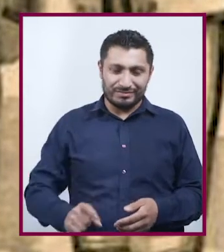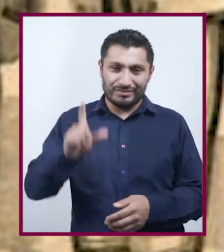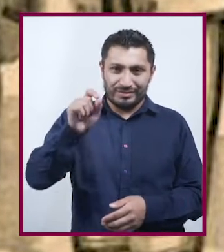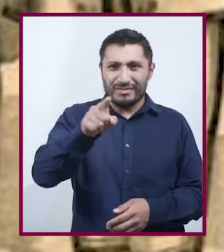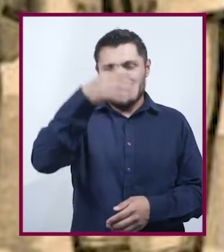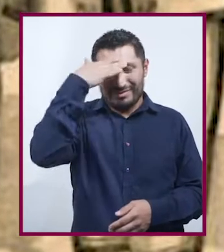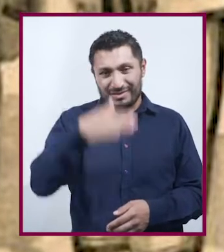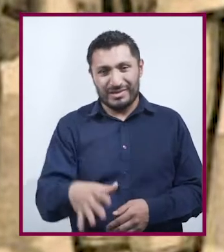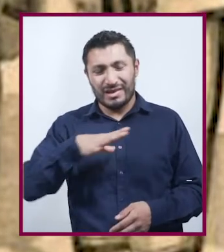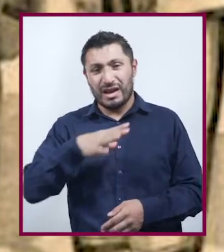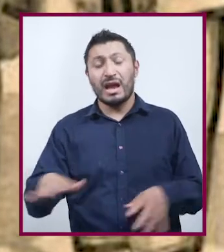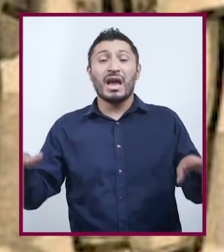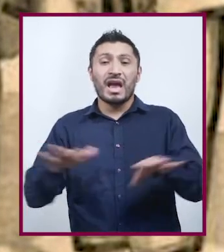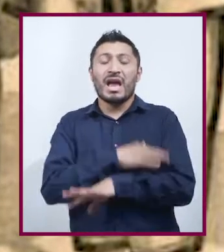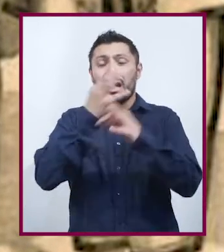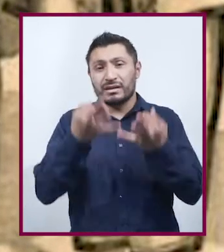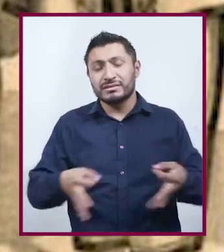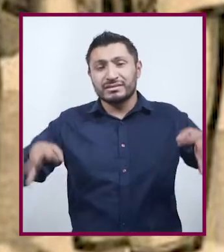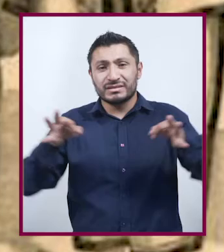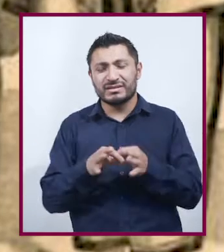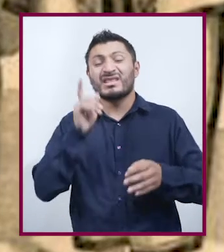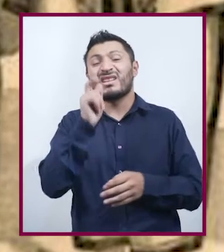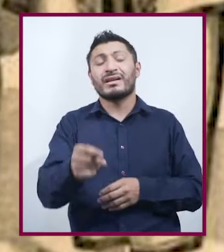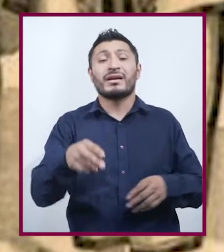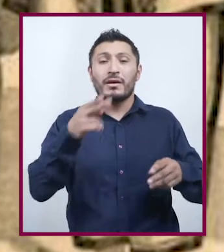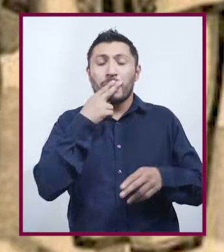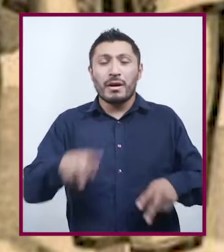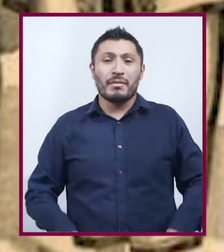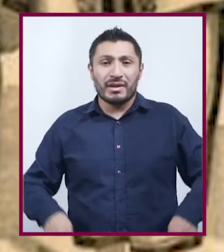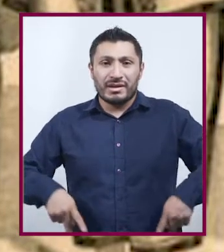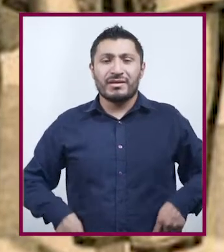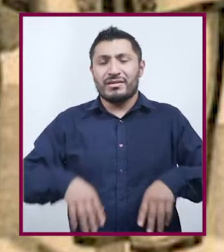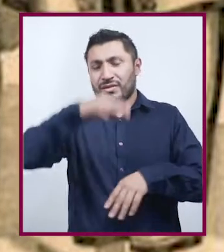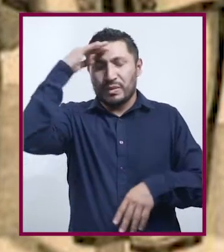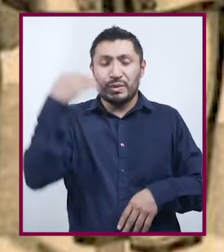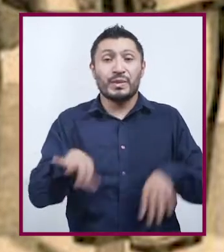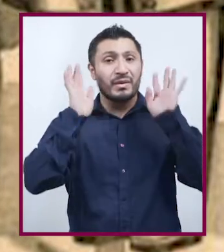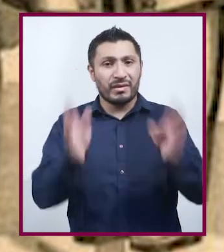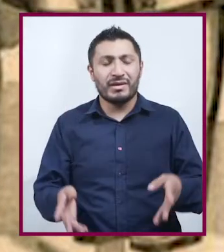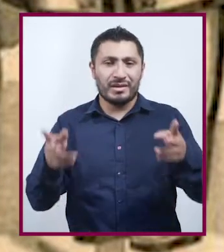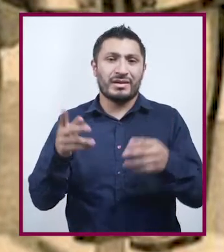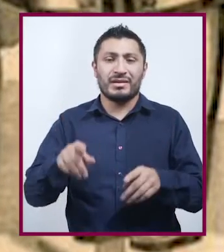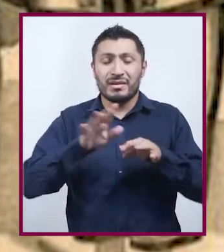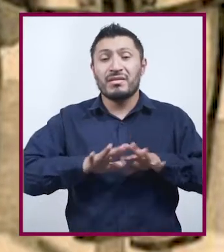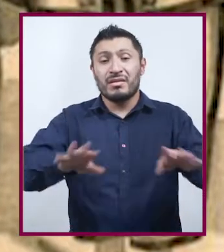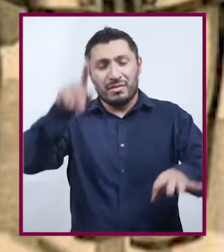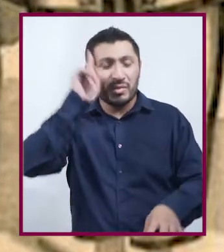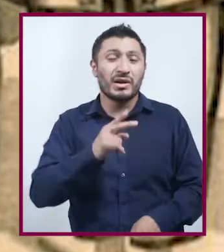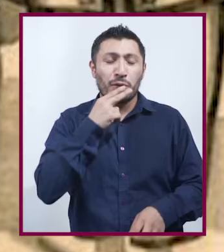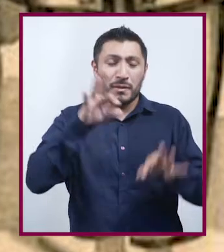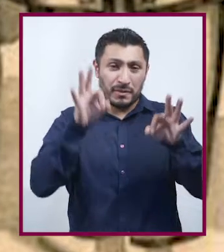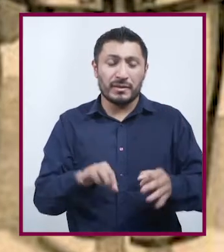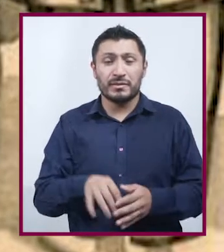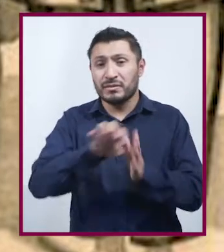como bien sabemos, llegó con cambios importantes. El uso del pantalón por fin se extendió a las mujeres por razones prácticas. Por ejemplo,